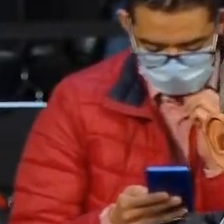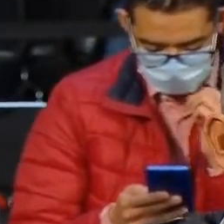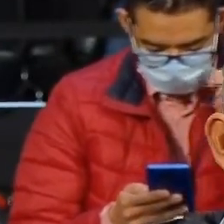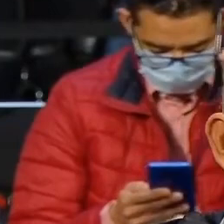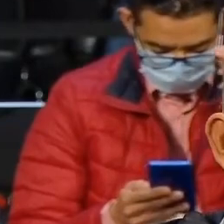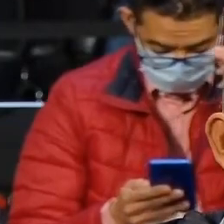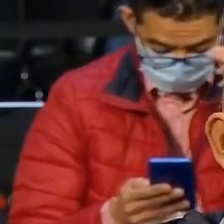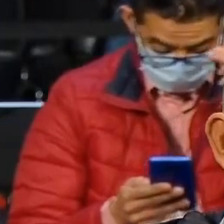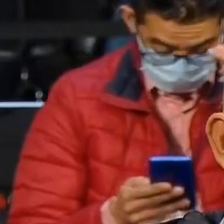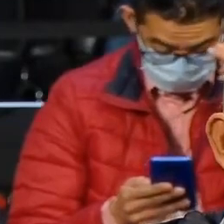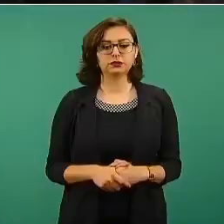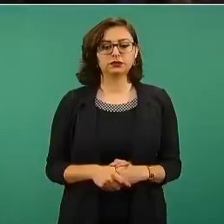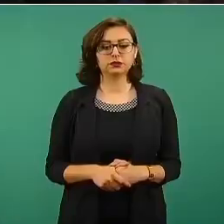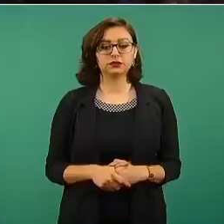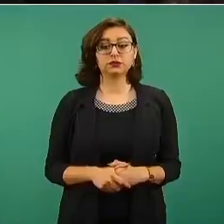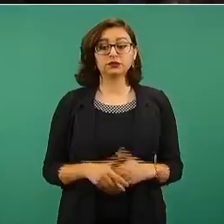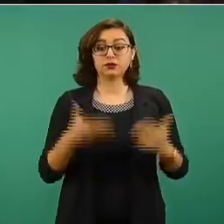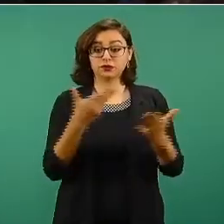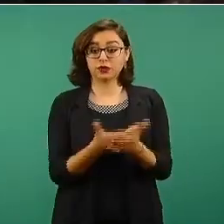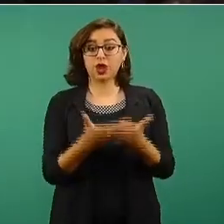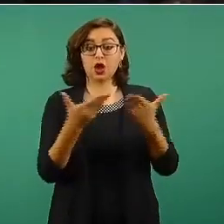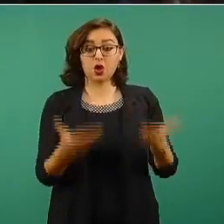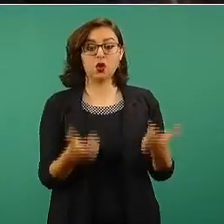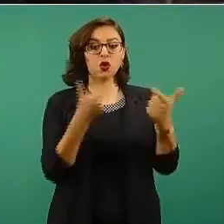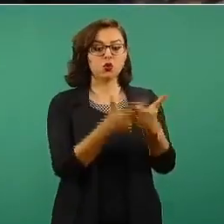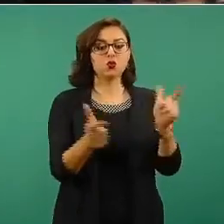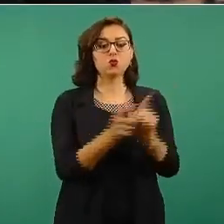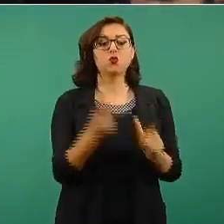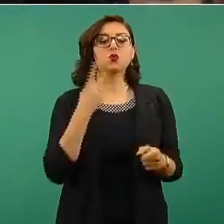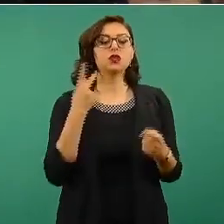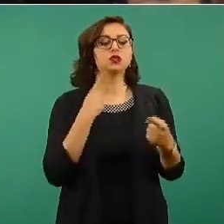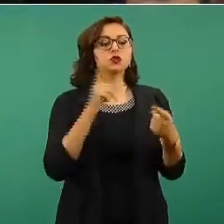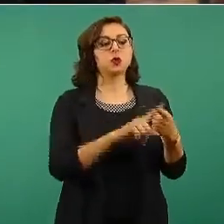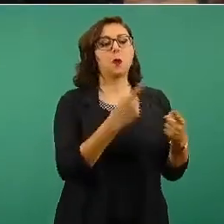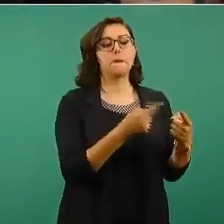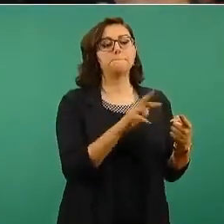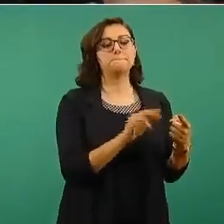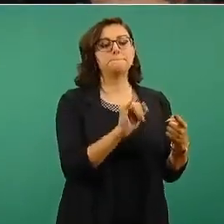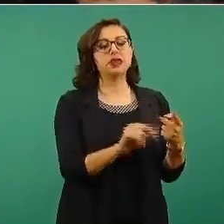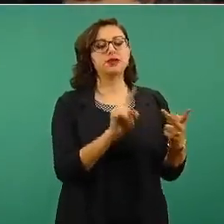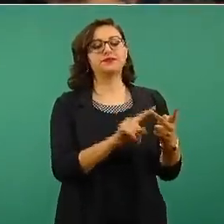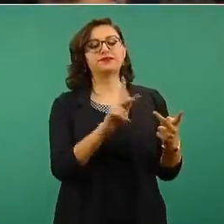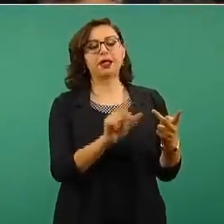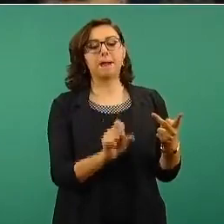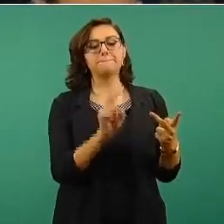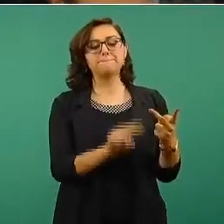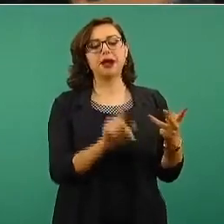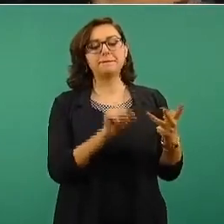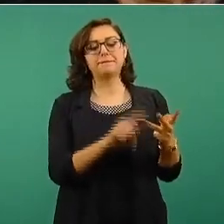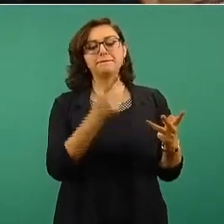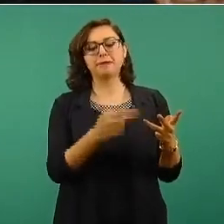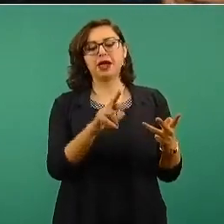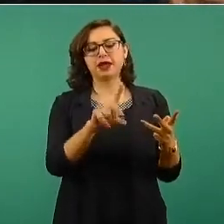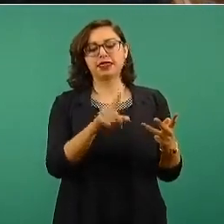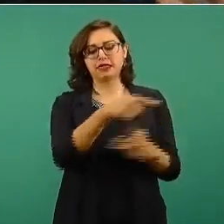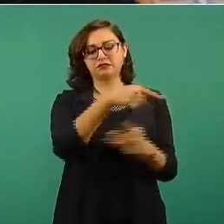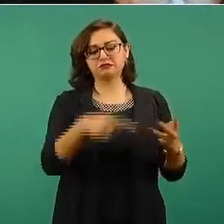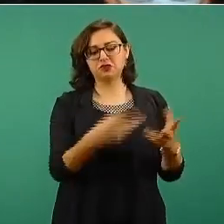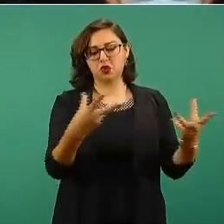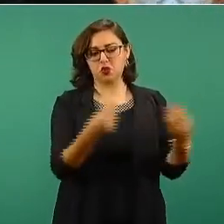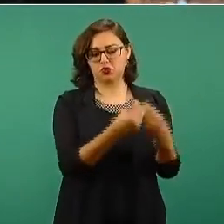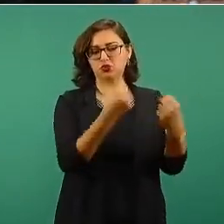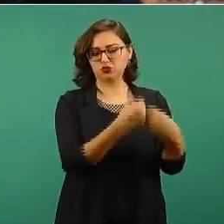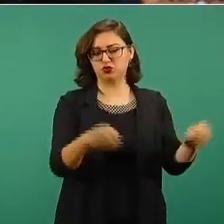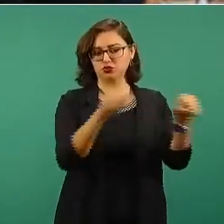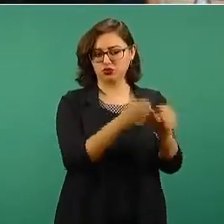conformado diferentes momentos, eventos en los que se han manifestado también, por supuesto, en contra de su administración. Tiene